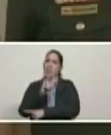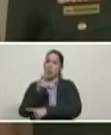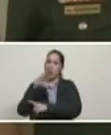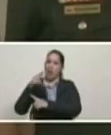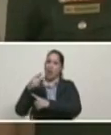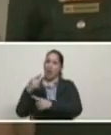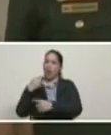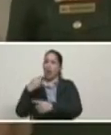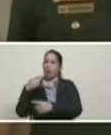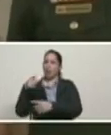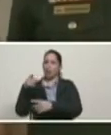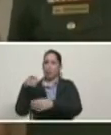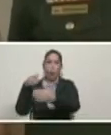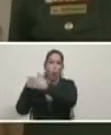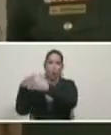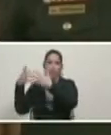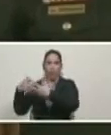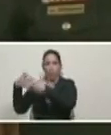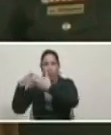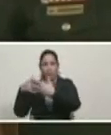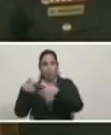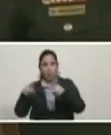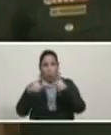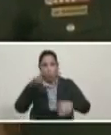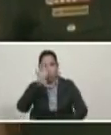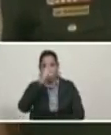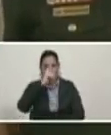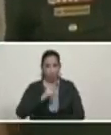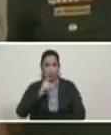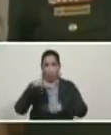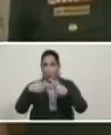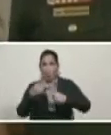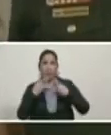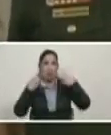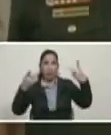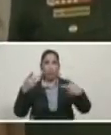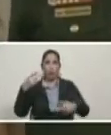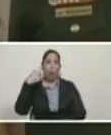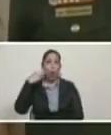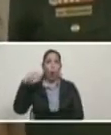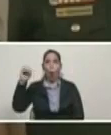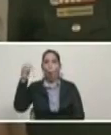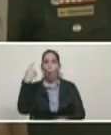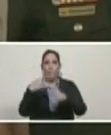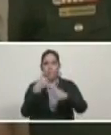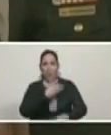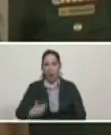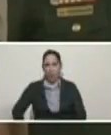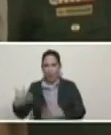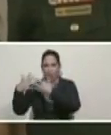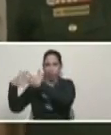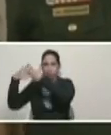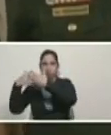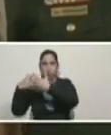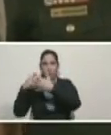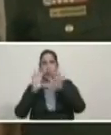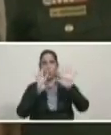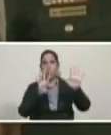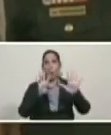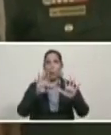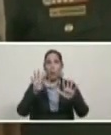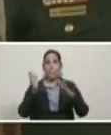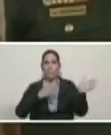¿Se acuerdan del decreto Obama? Se cumplen 4 años. Y el 9 de marzo yo lo decreté como el día